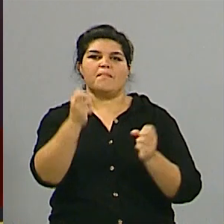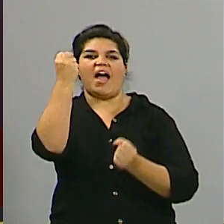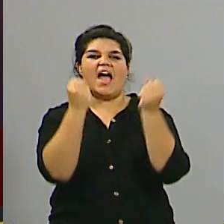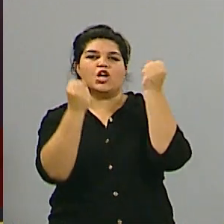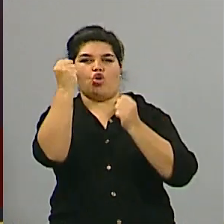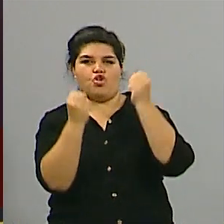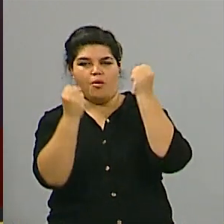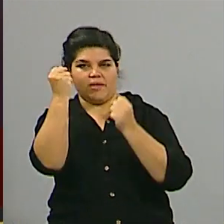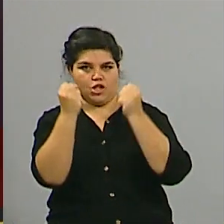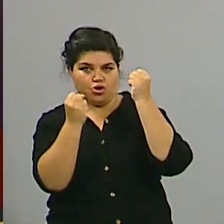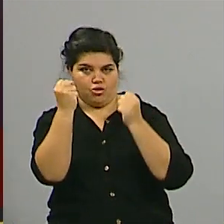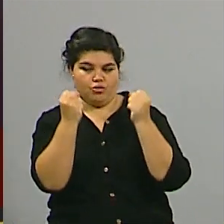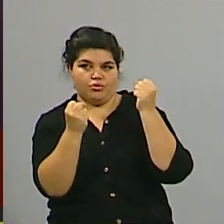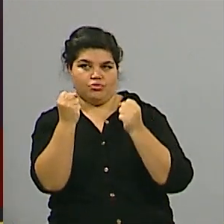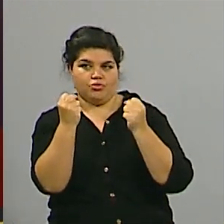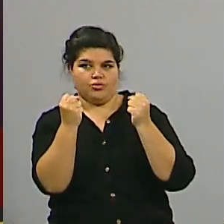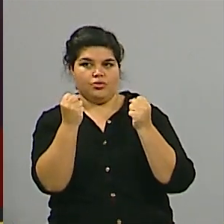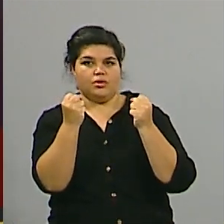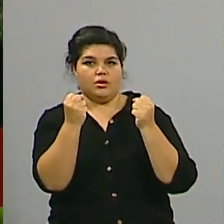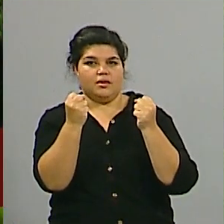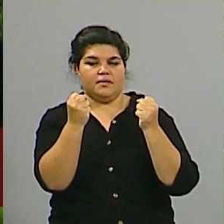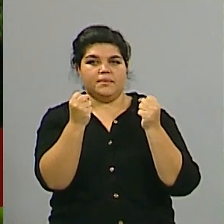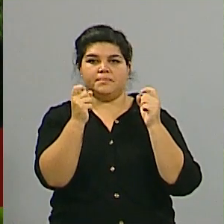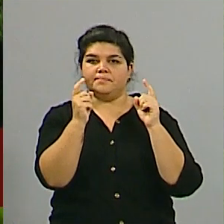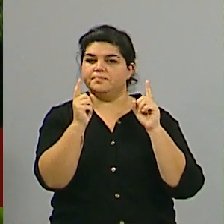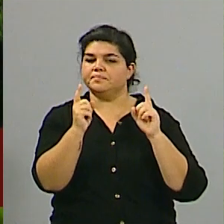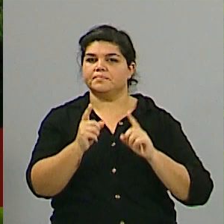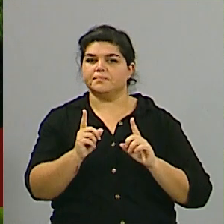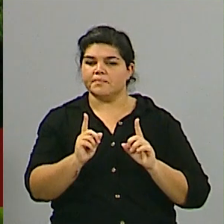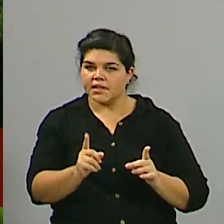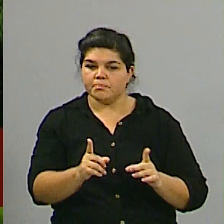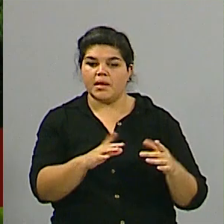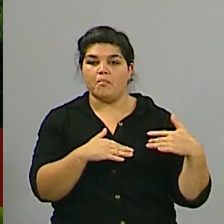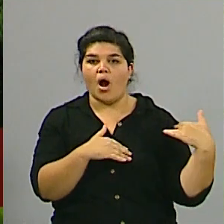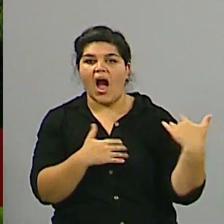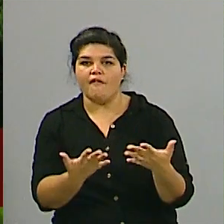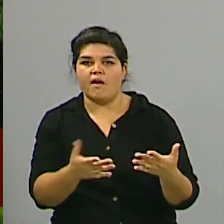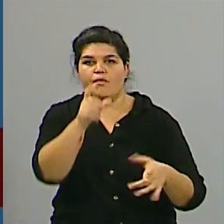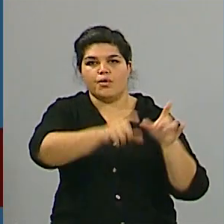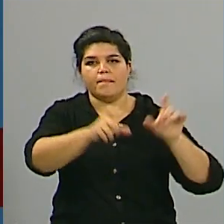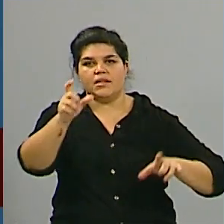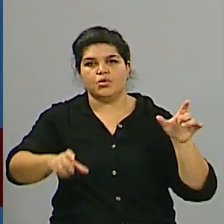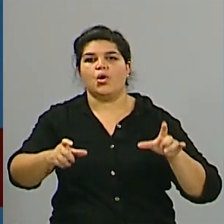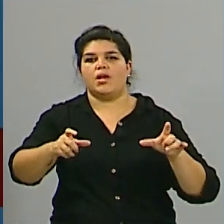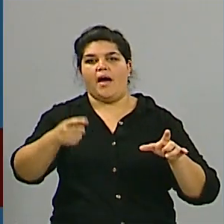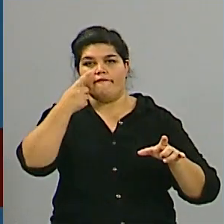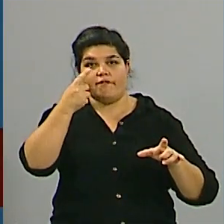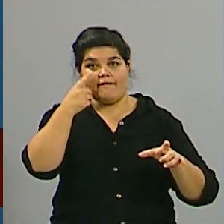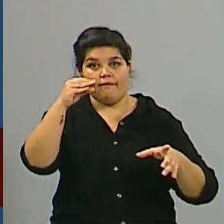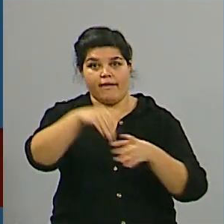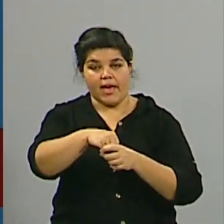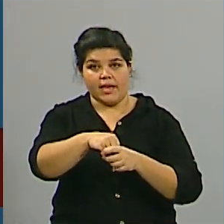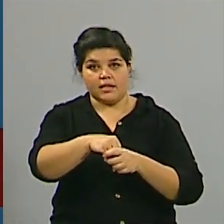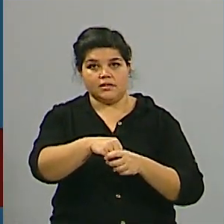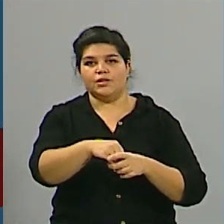Ujú. Y lo que puede llegar a beneficiarse la comunidad en particular, es decir, una persona que tiene